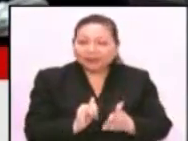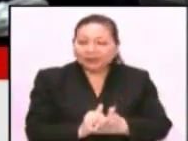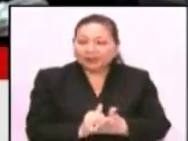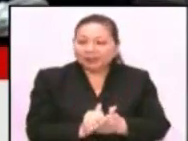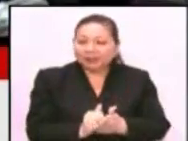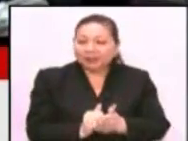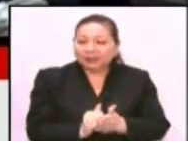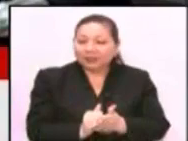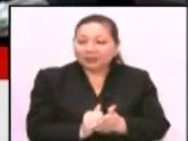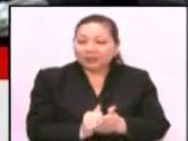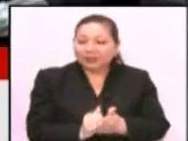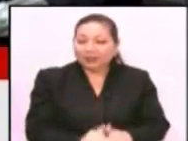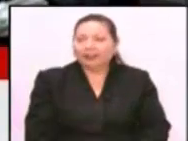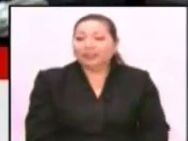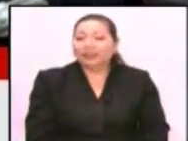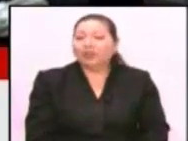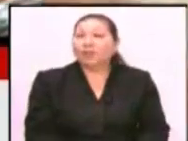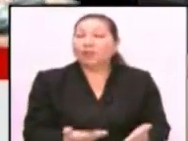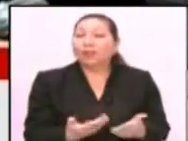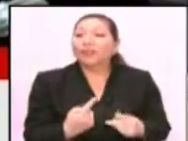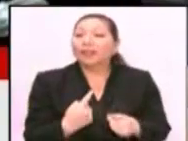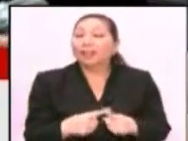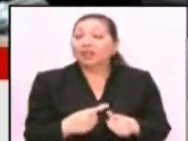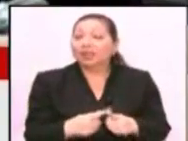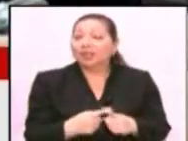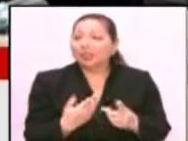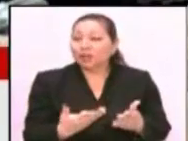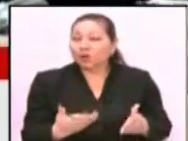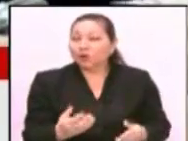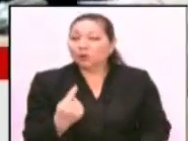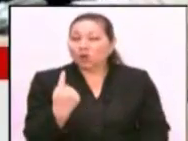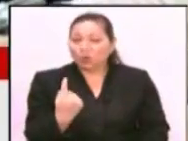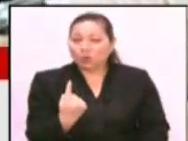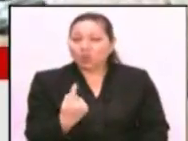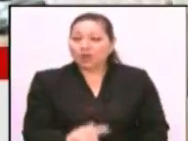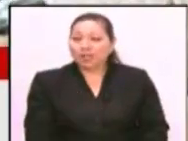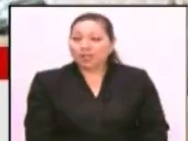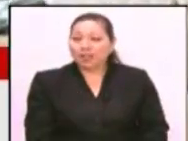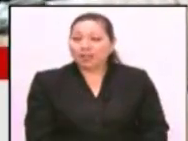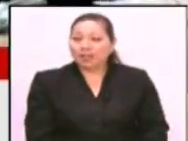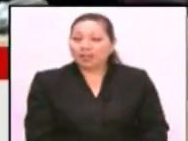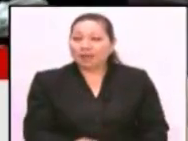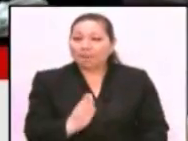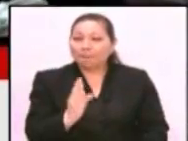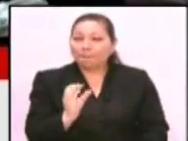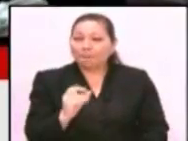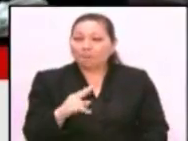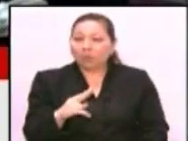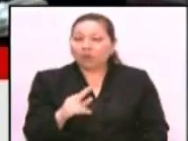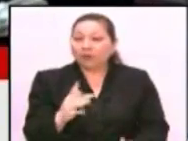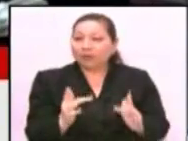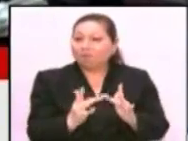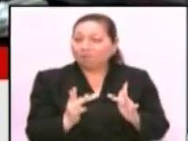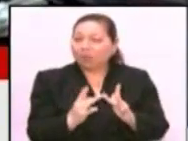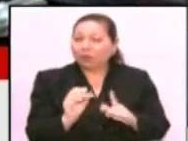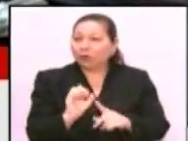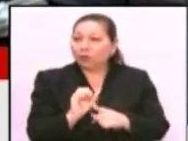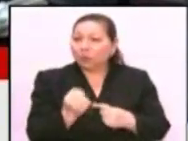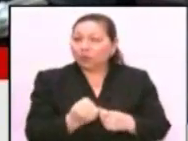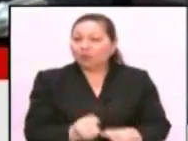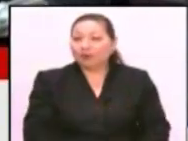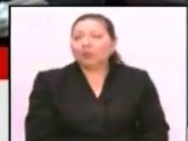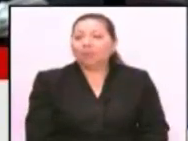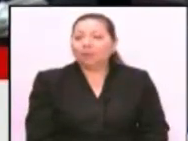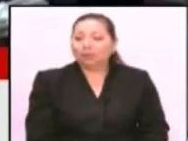digamos, una sombrilla donde hay diferentes instrumentos. Uno de ellos es el bono de impacto social, ¿okay? Pero hay otros